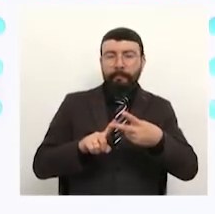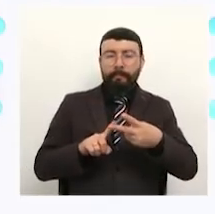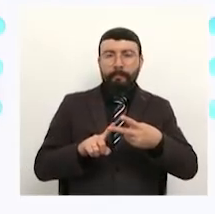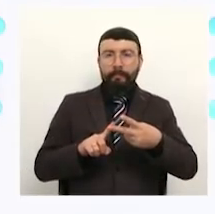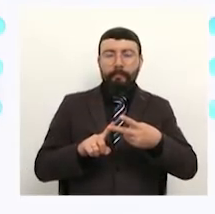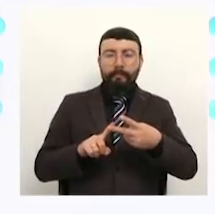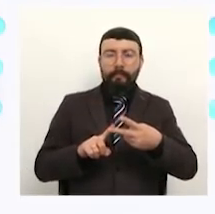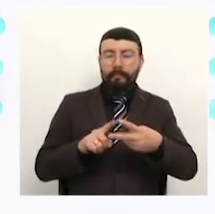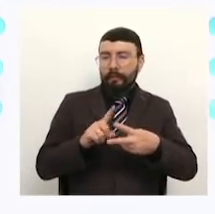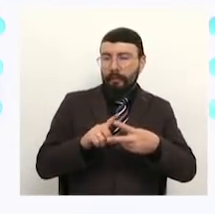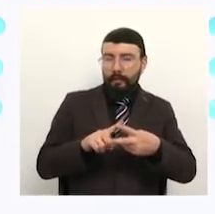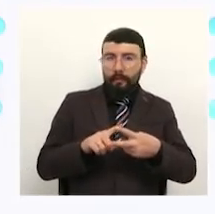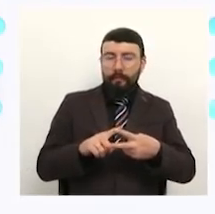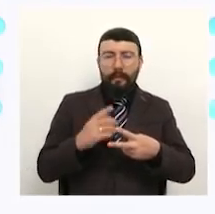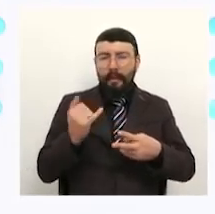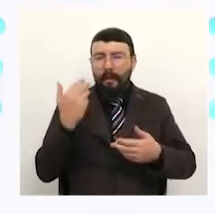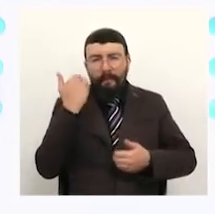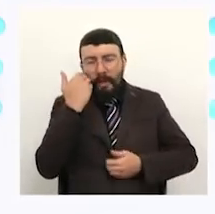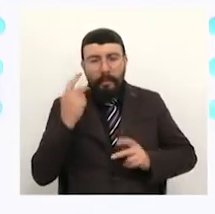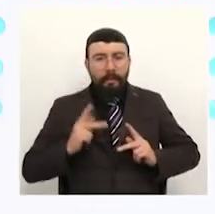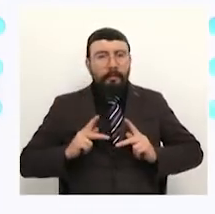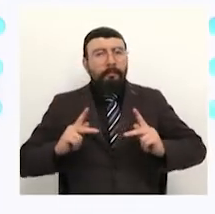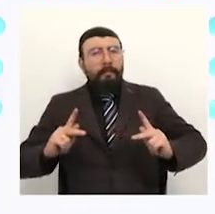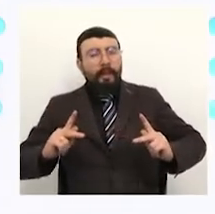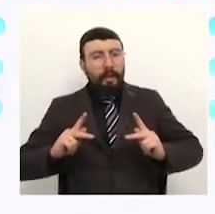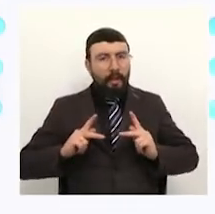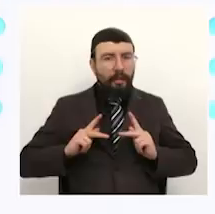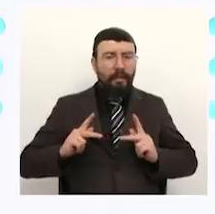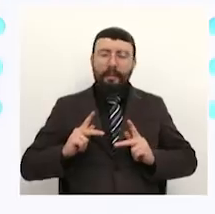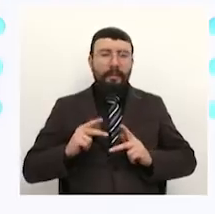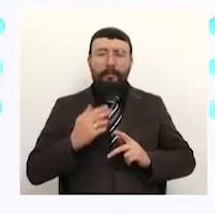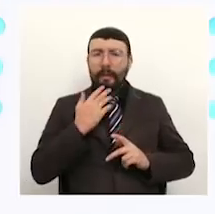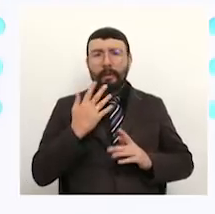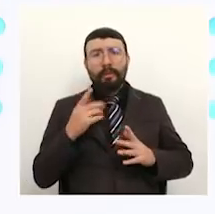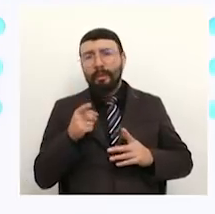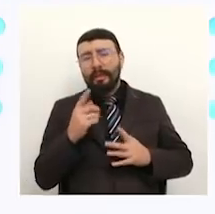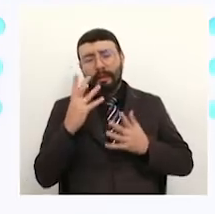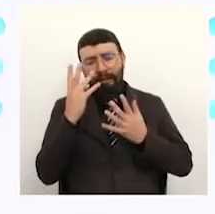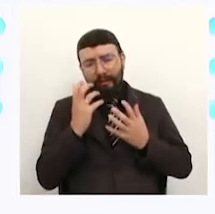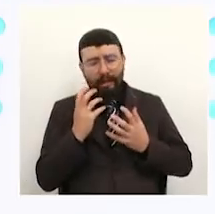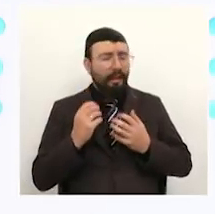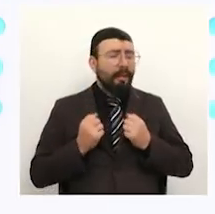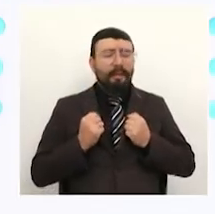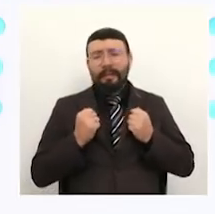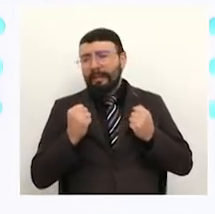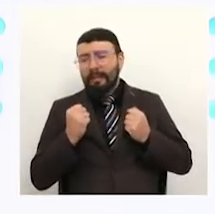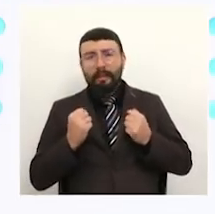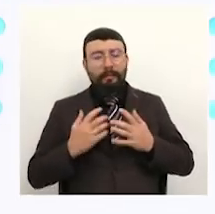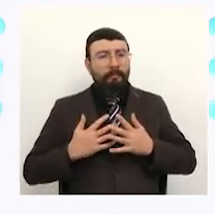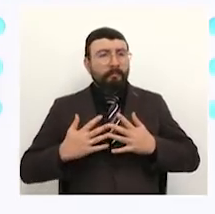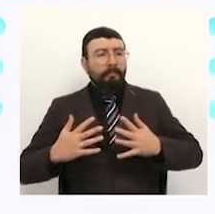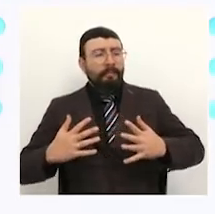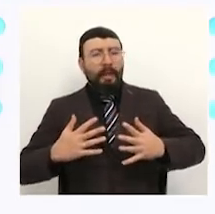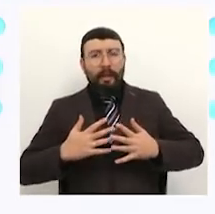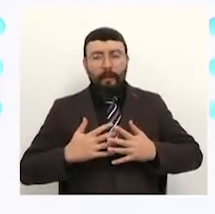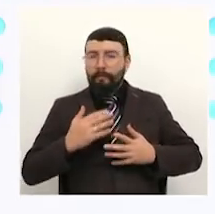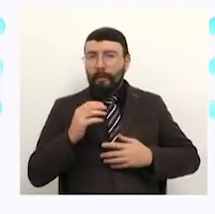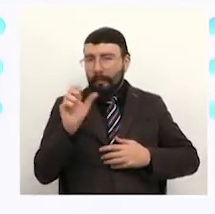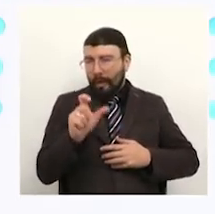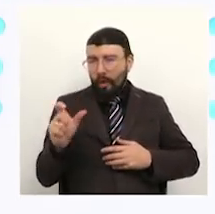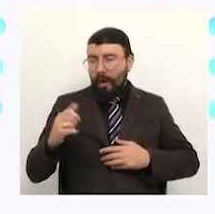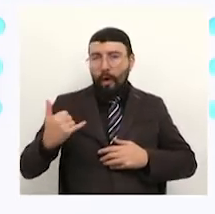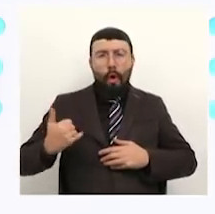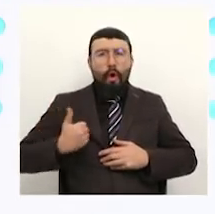pulmonares como dan esa sensación de ahogamiento digamos el asma por decir algo que es usual en pacientes jóvenes la